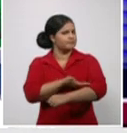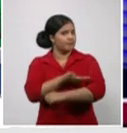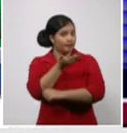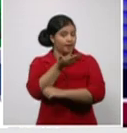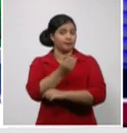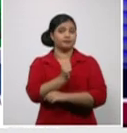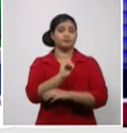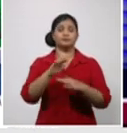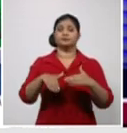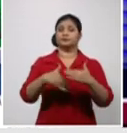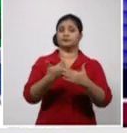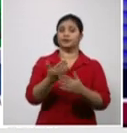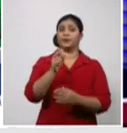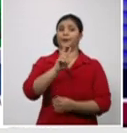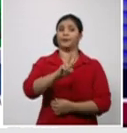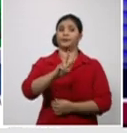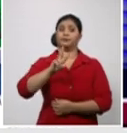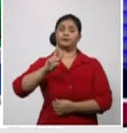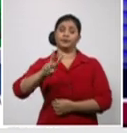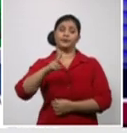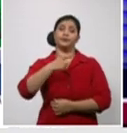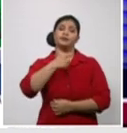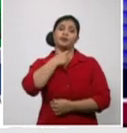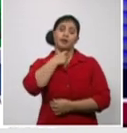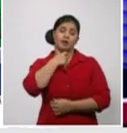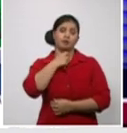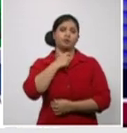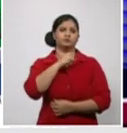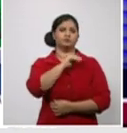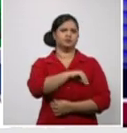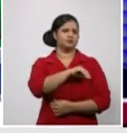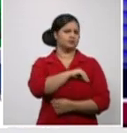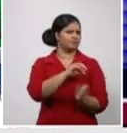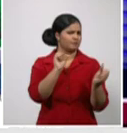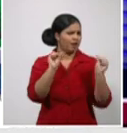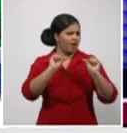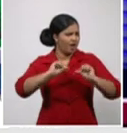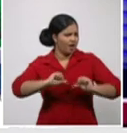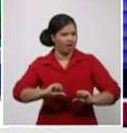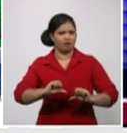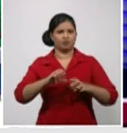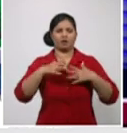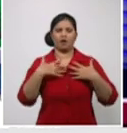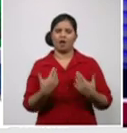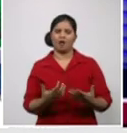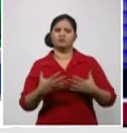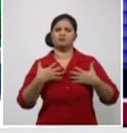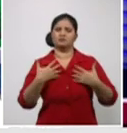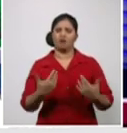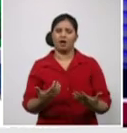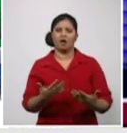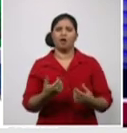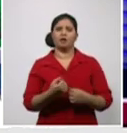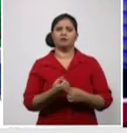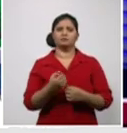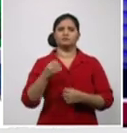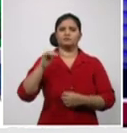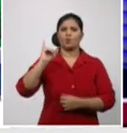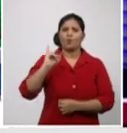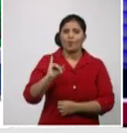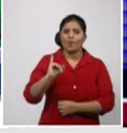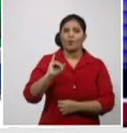enero comenzó con decaimiento, disnea, anorexia,